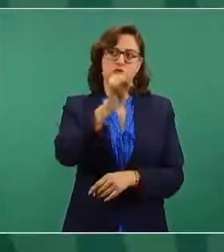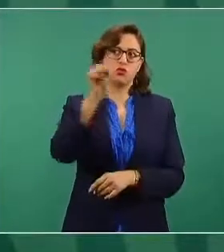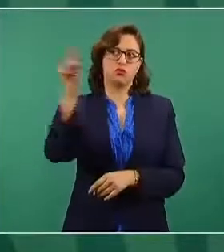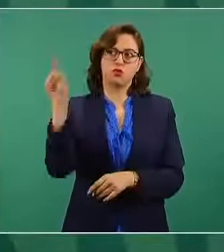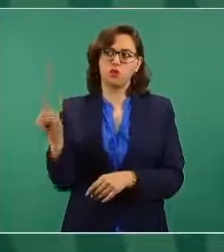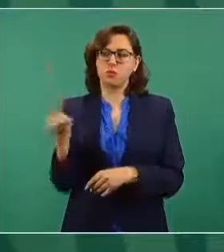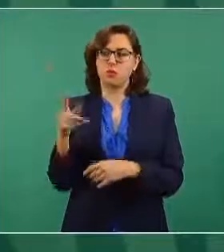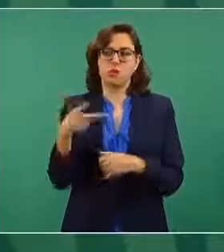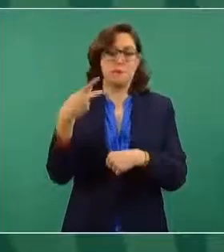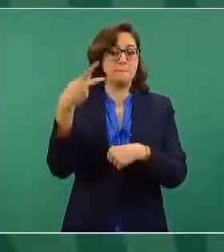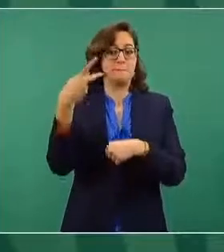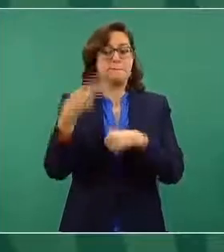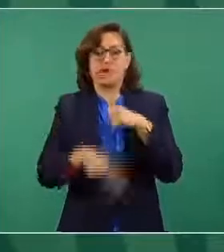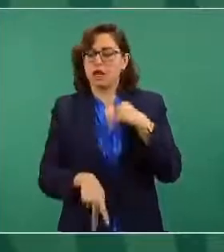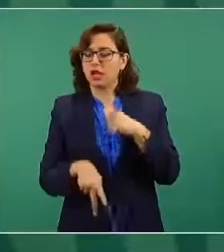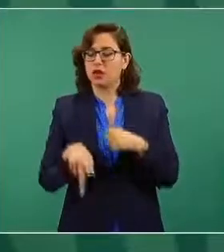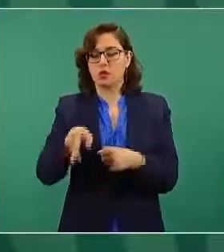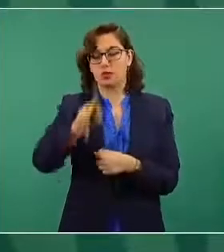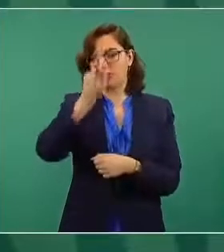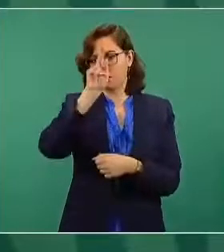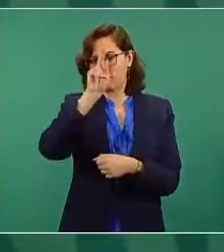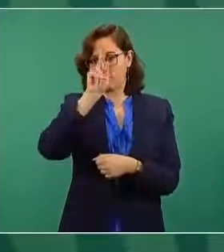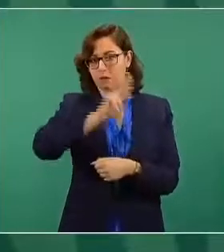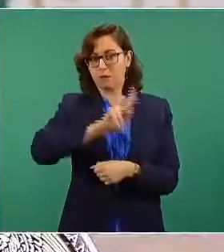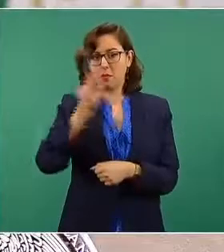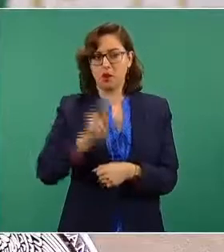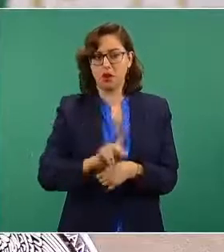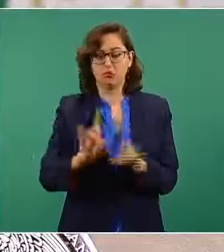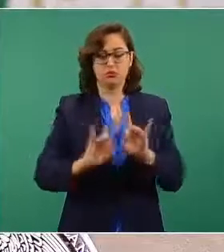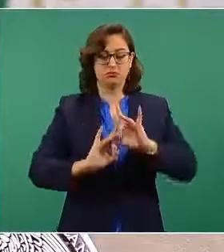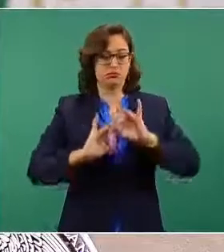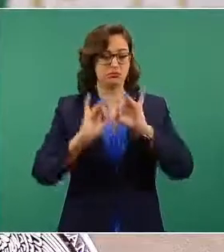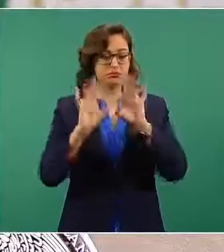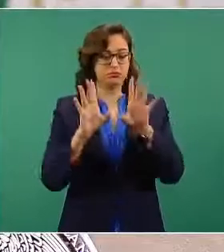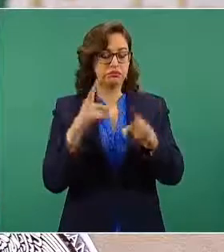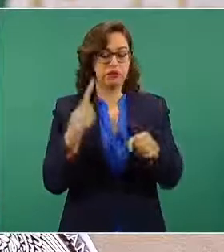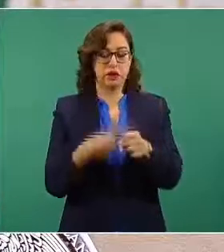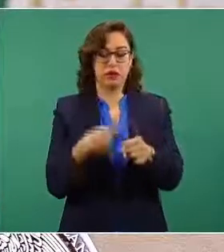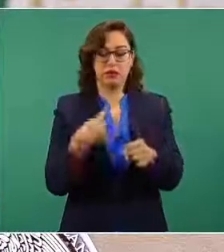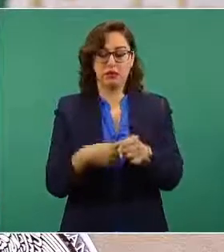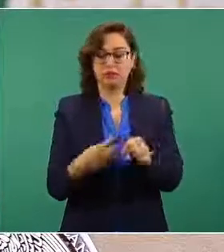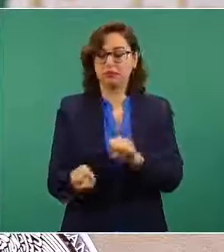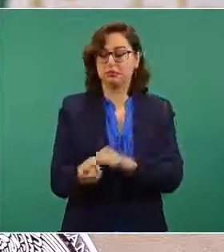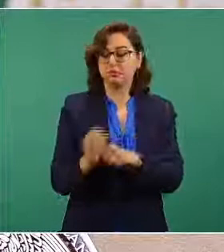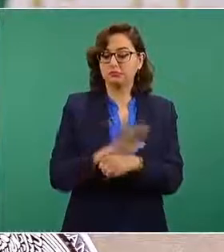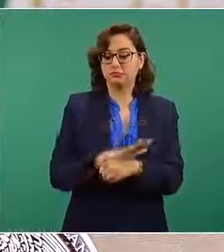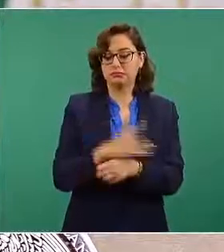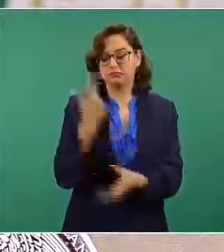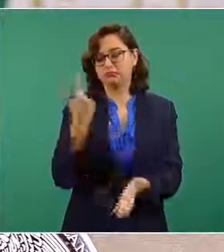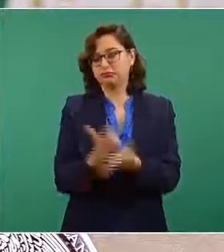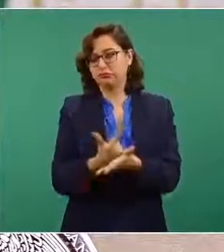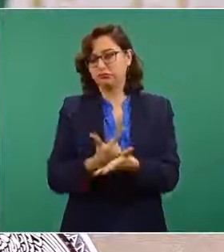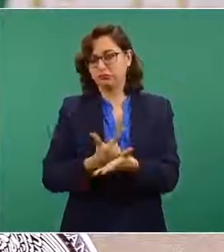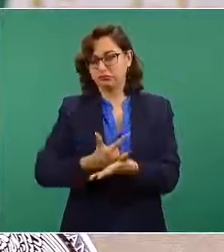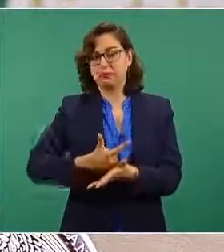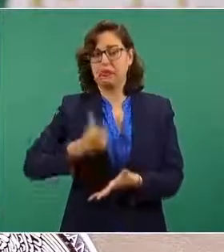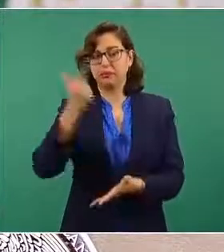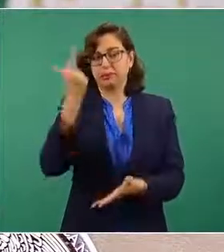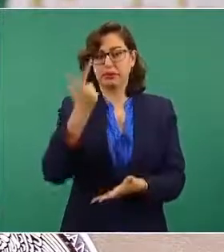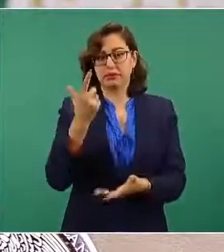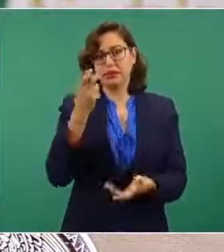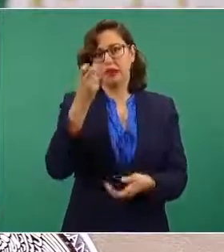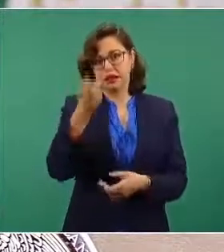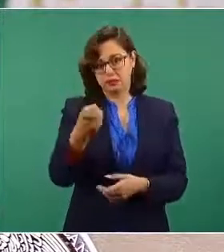no poder resolver las complicaciones de COVID-19. Y simultáneamente también empezamos a